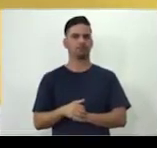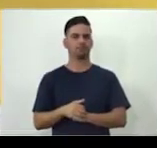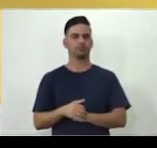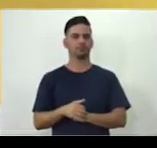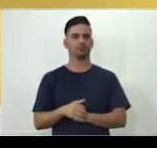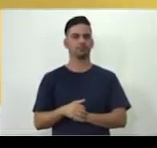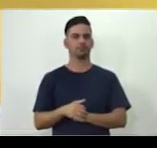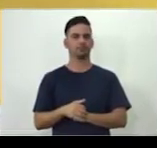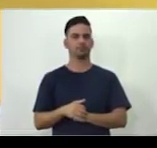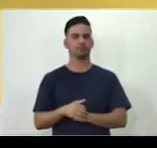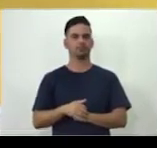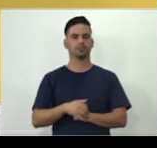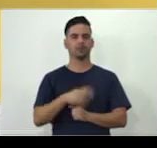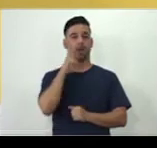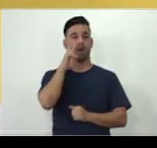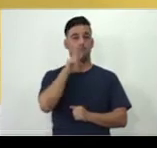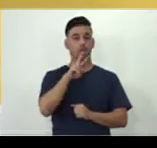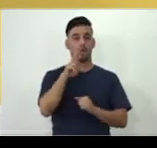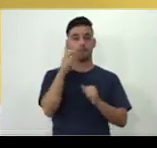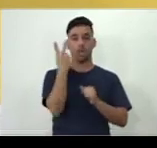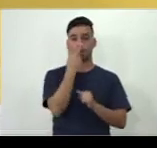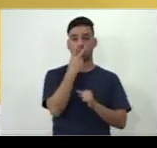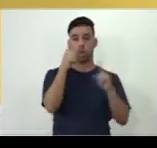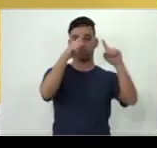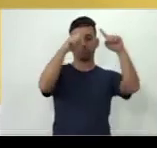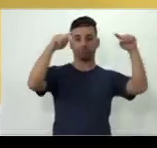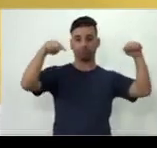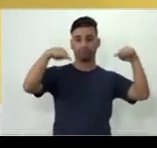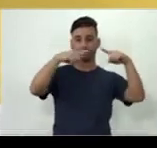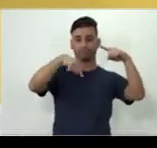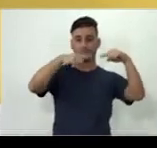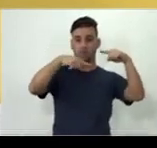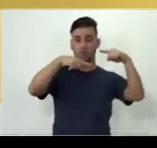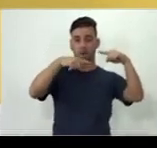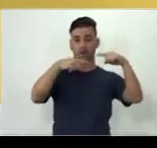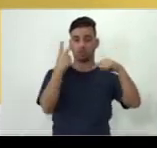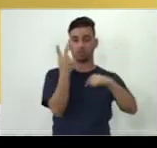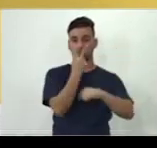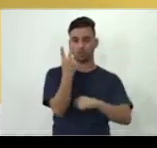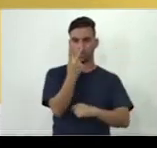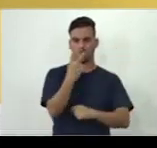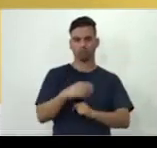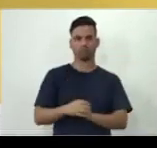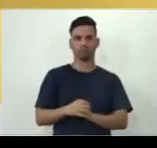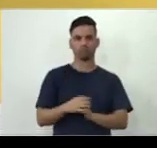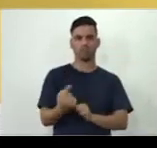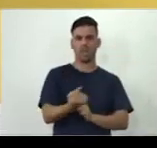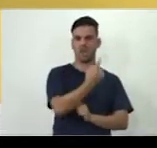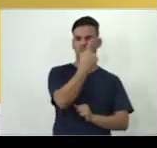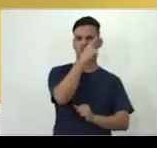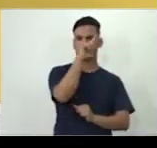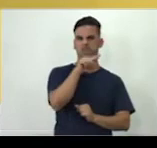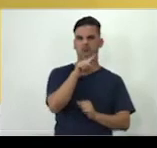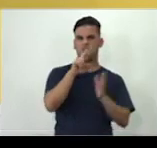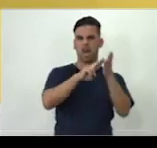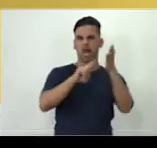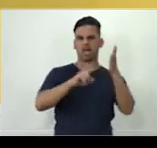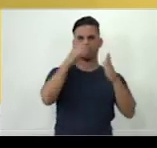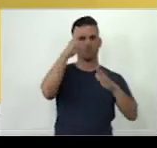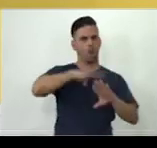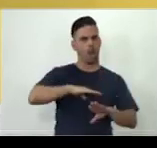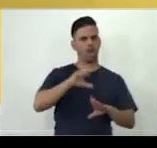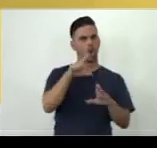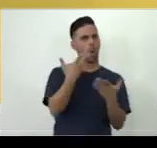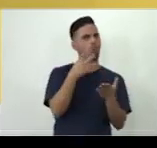277, dice: el esquema de la figura 382 representa 2 circuitos. Inciso A: cómo